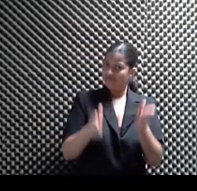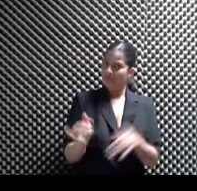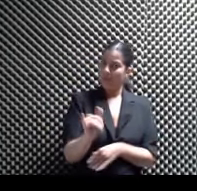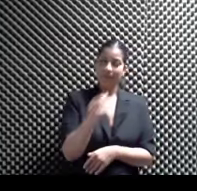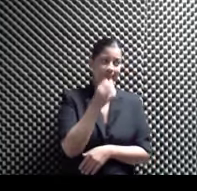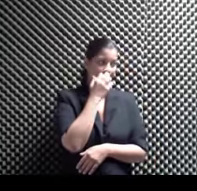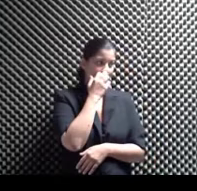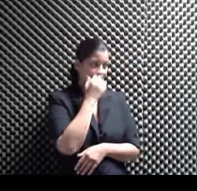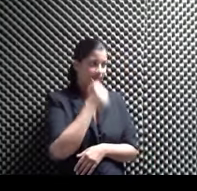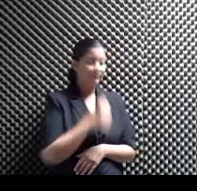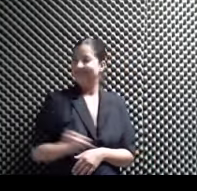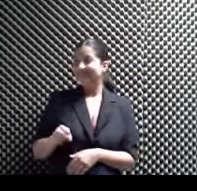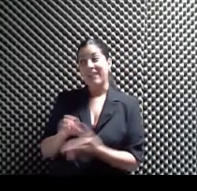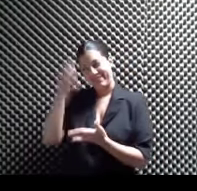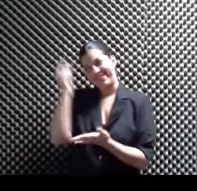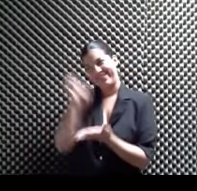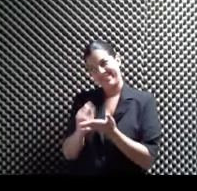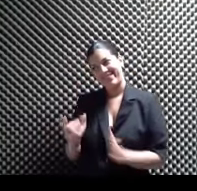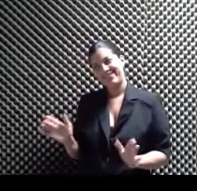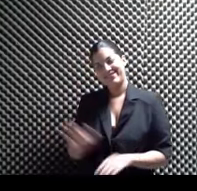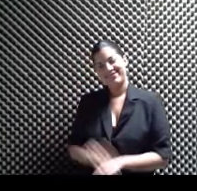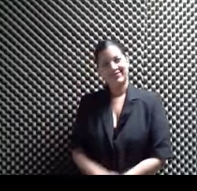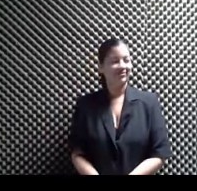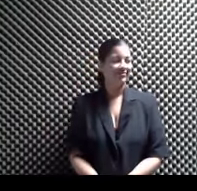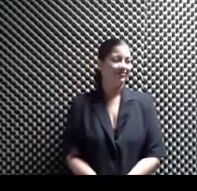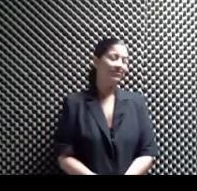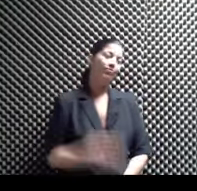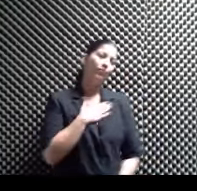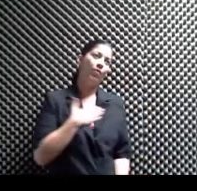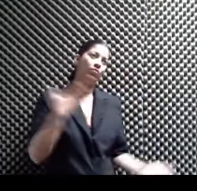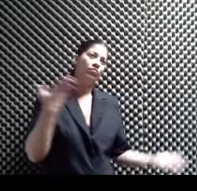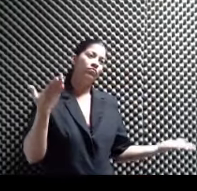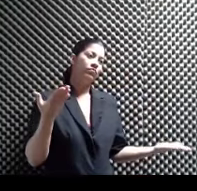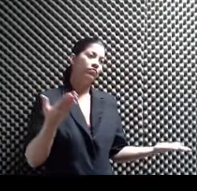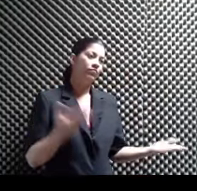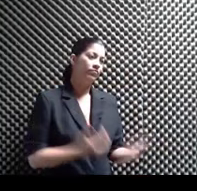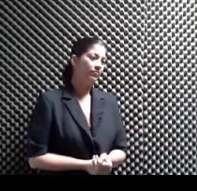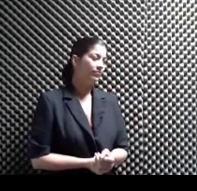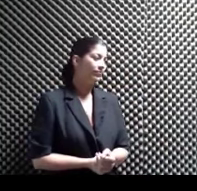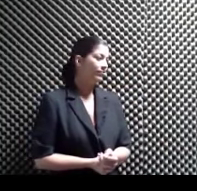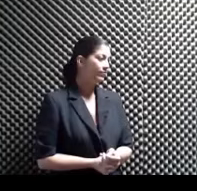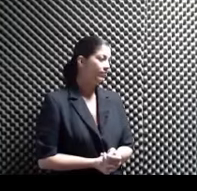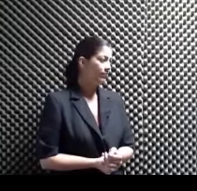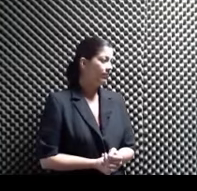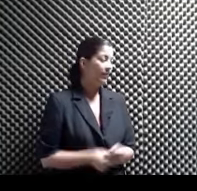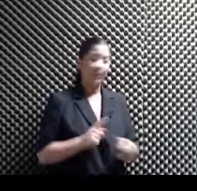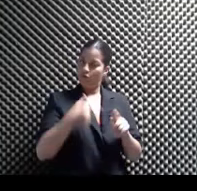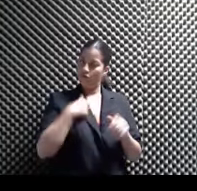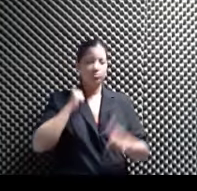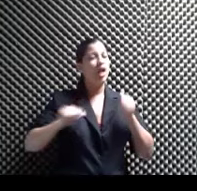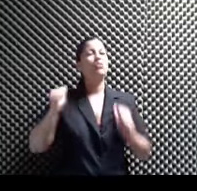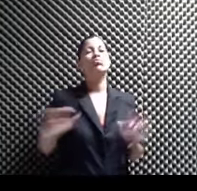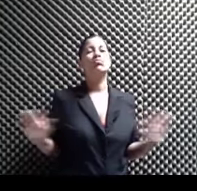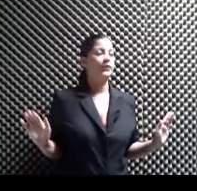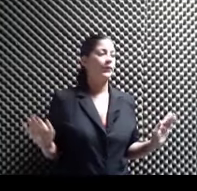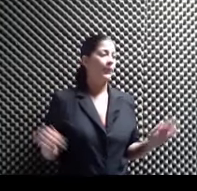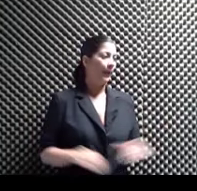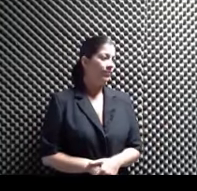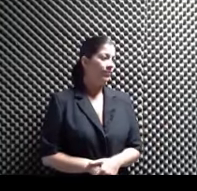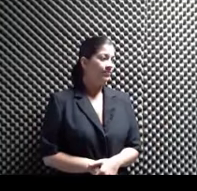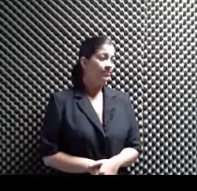escribir ¿Cómo? Qué poca vergüenza Mira Pero teatrero Teatrero Teatrero Pues mira Si